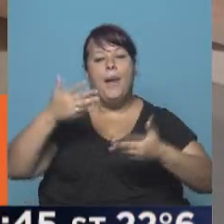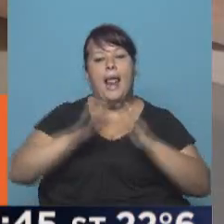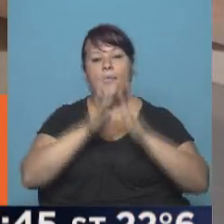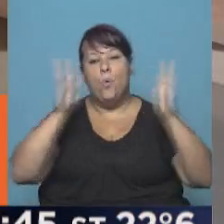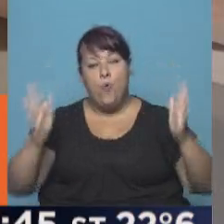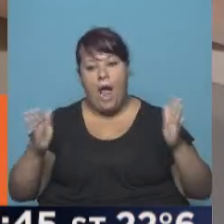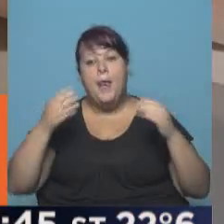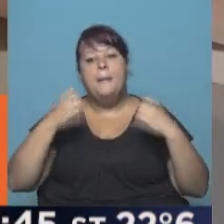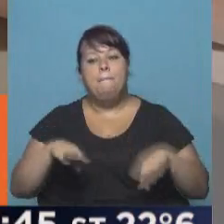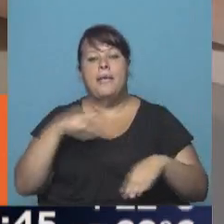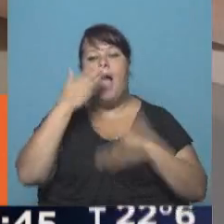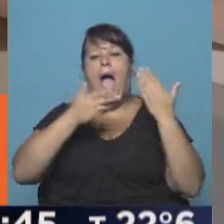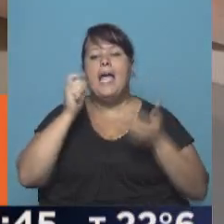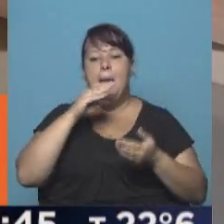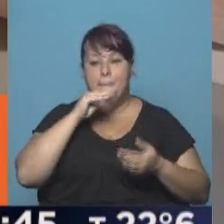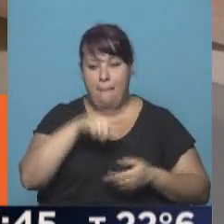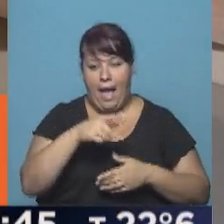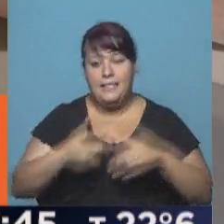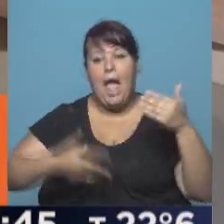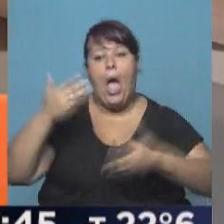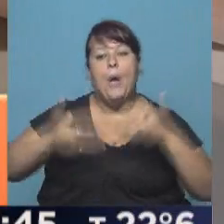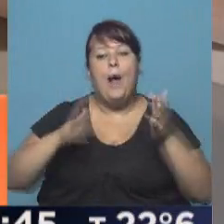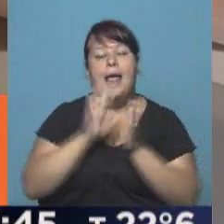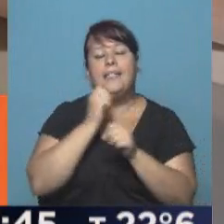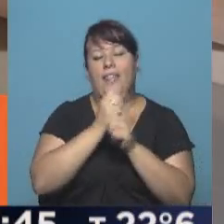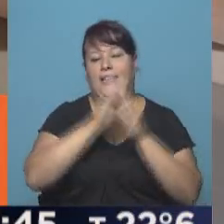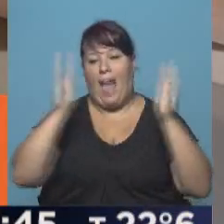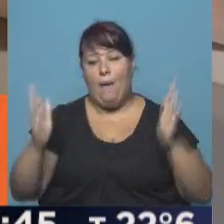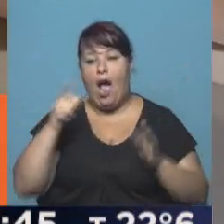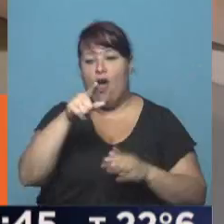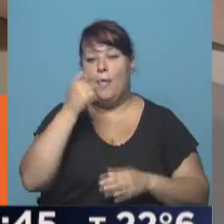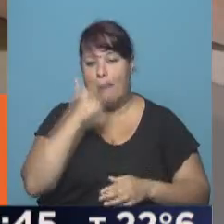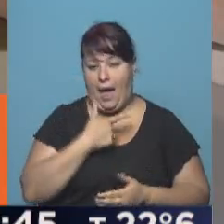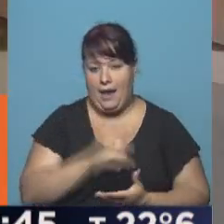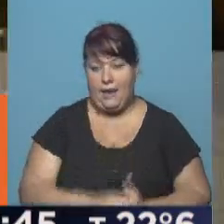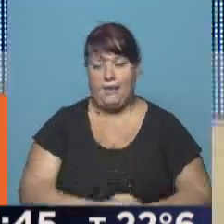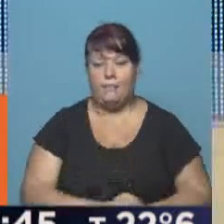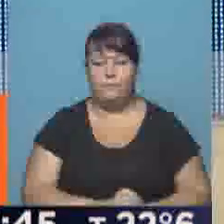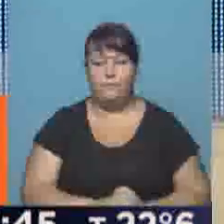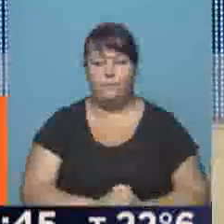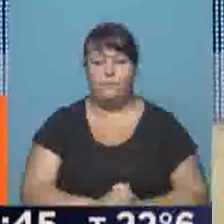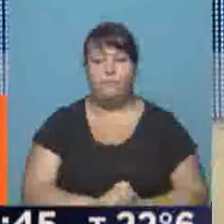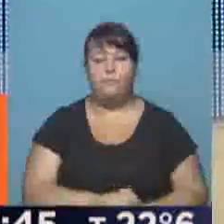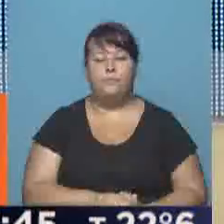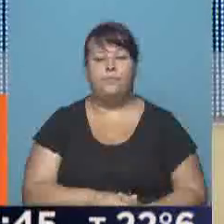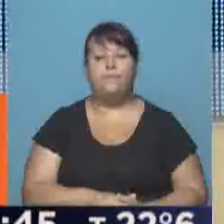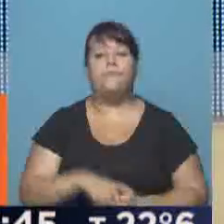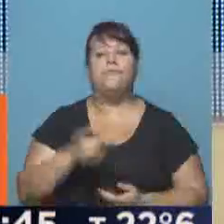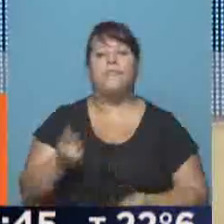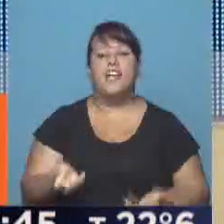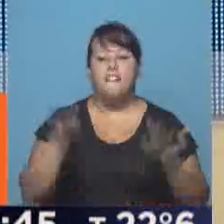año. Empezó hablando Sergio Massa, el balance de la gestión también de Mauricio Macri. 30 puntos de